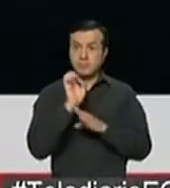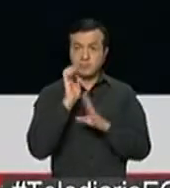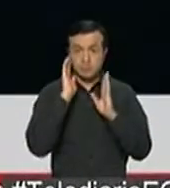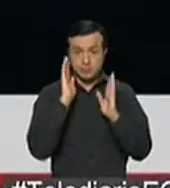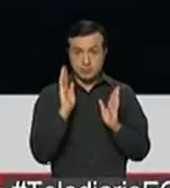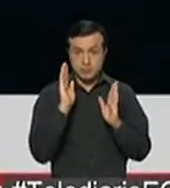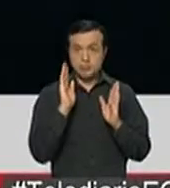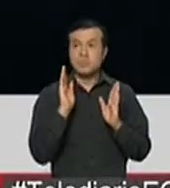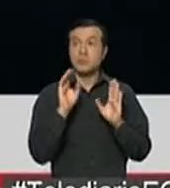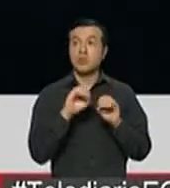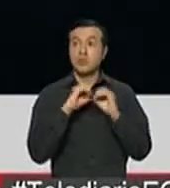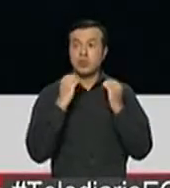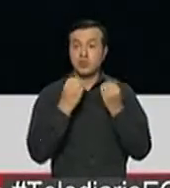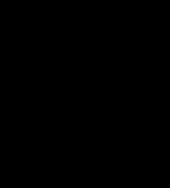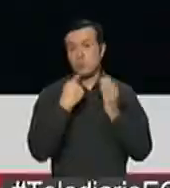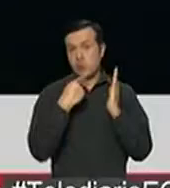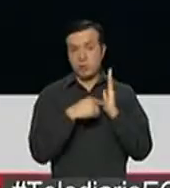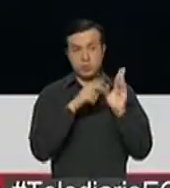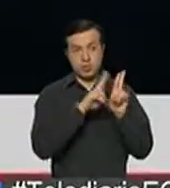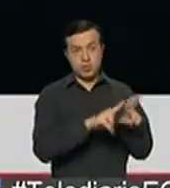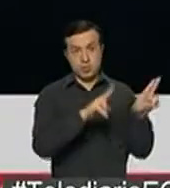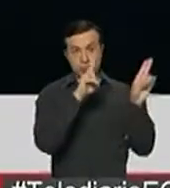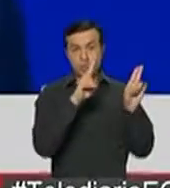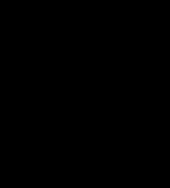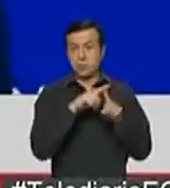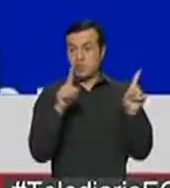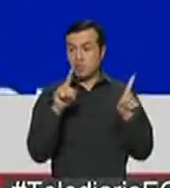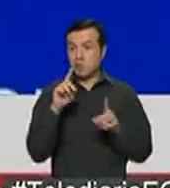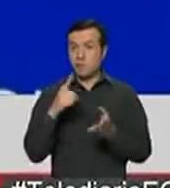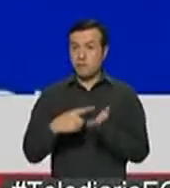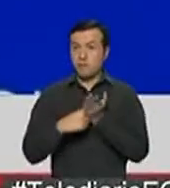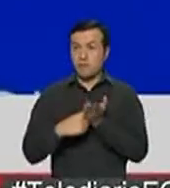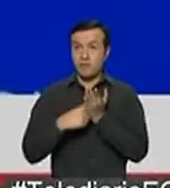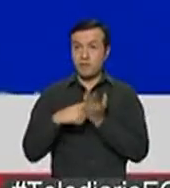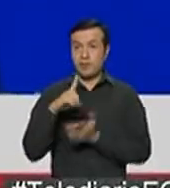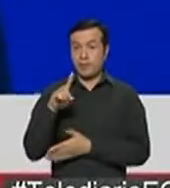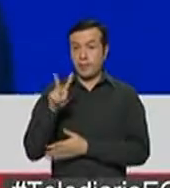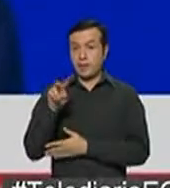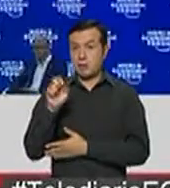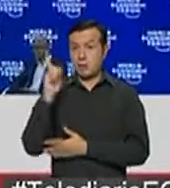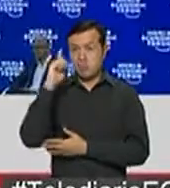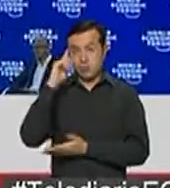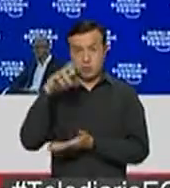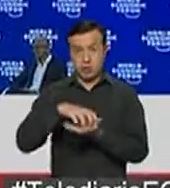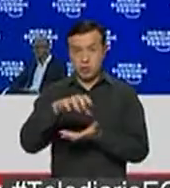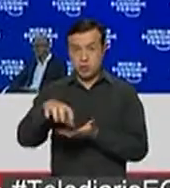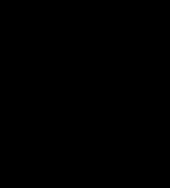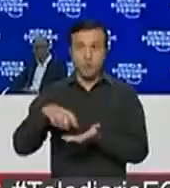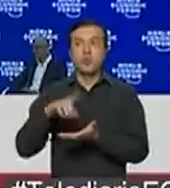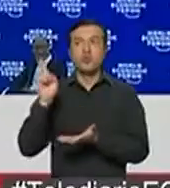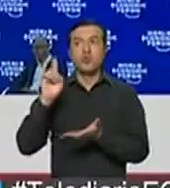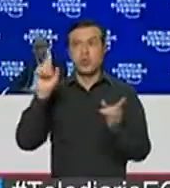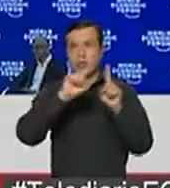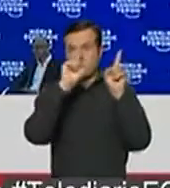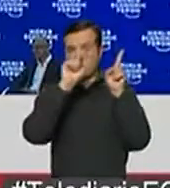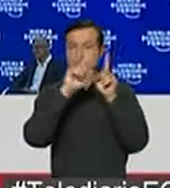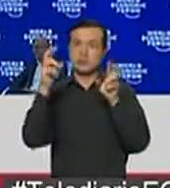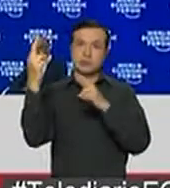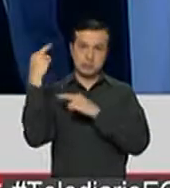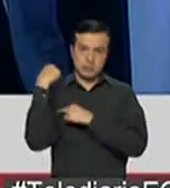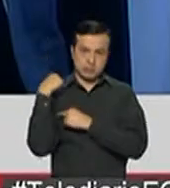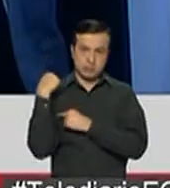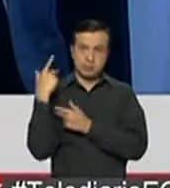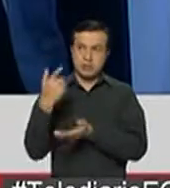A diferencia de organismos como la ONU, el Foro Davos no es organizado por estados o gobiernos, sino por empresarios. Aún así,